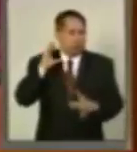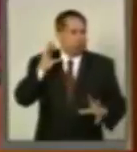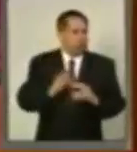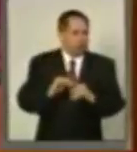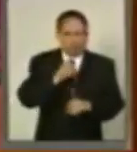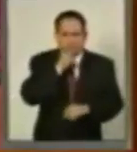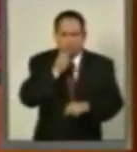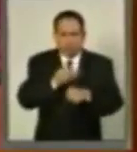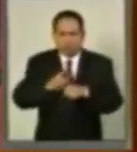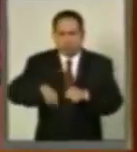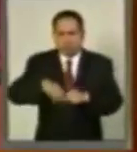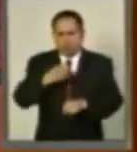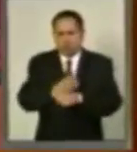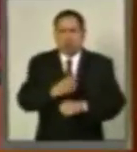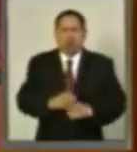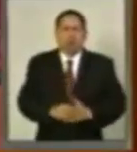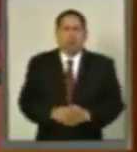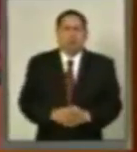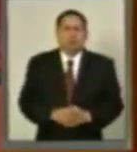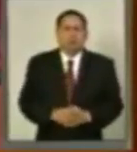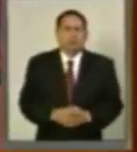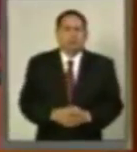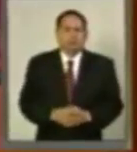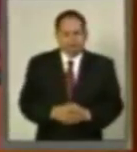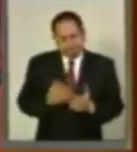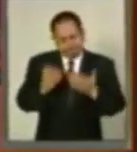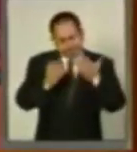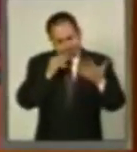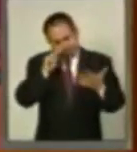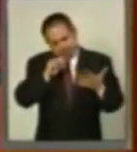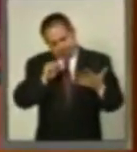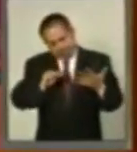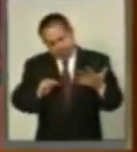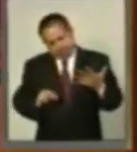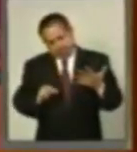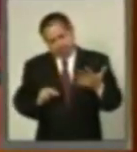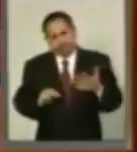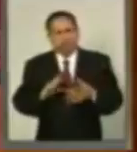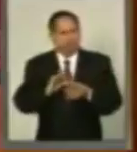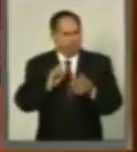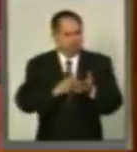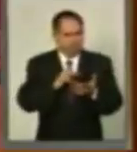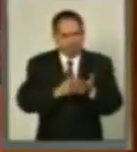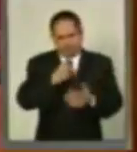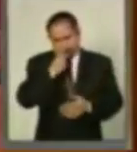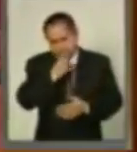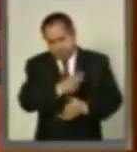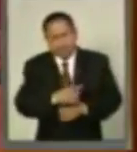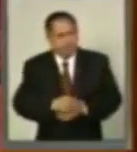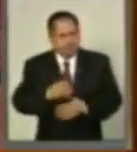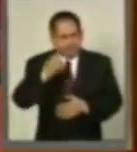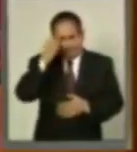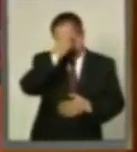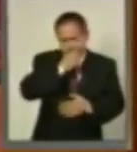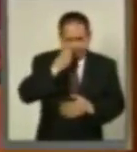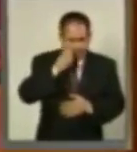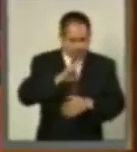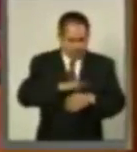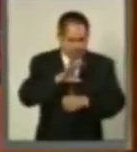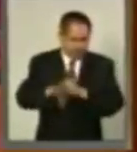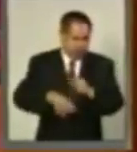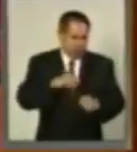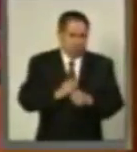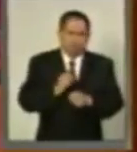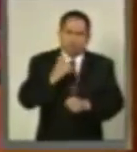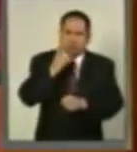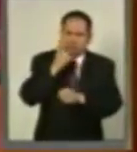de Gobierno. En este análisis, como lo he señalado, revisamos de manera integral los